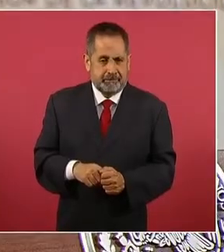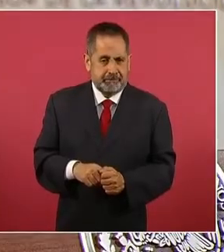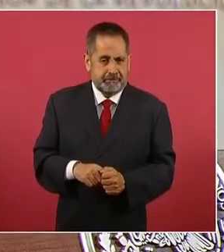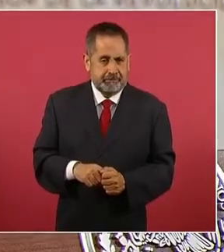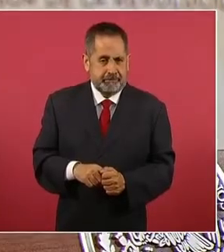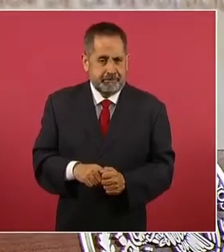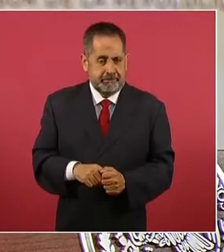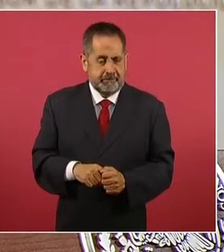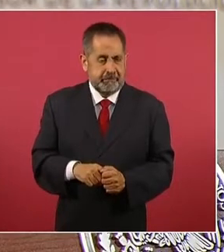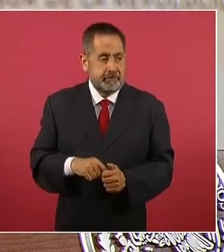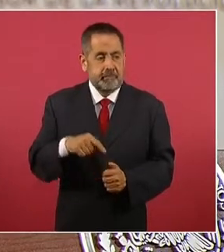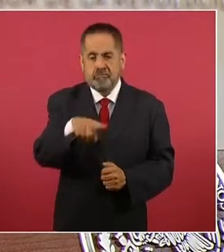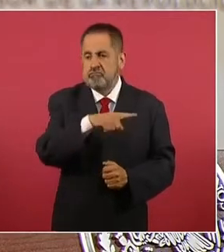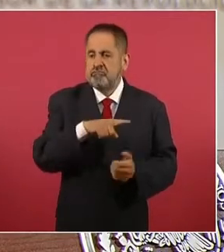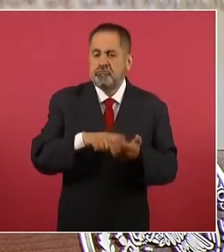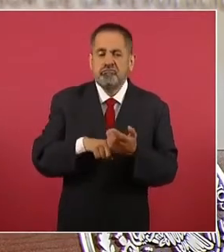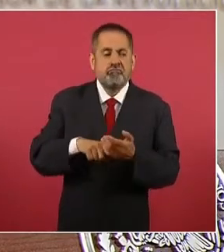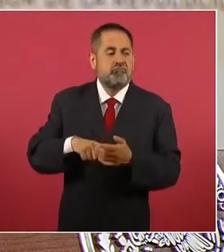la fuerza.